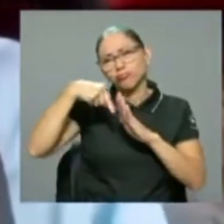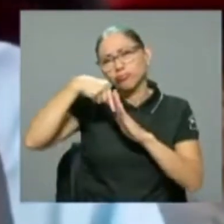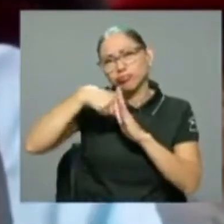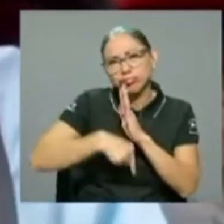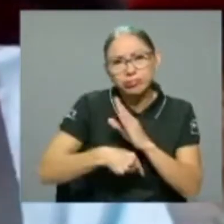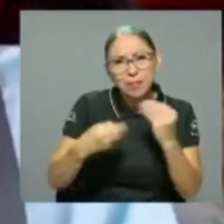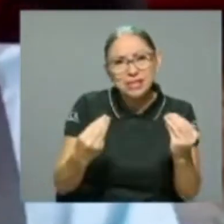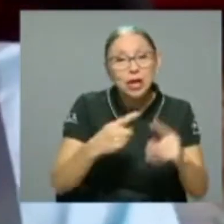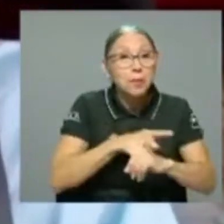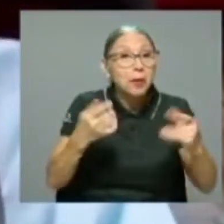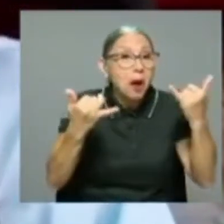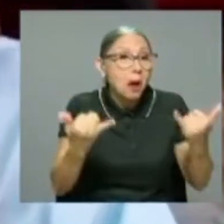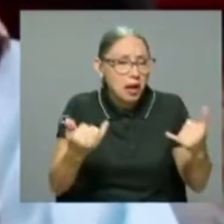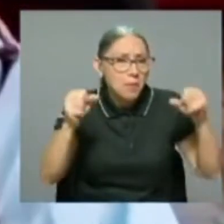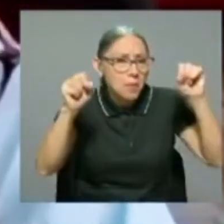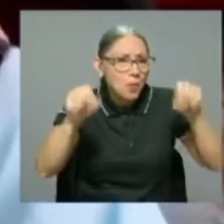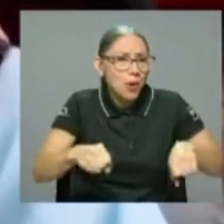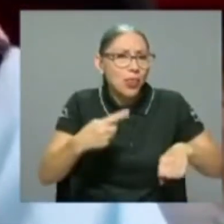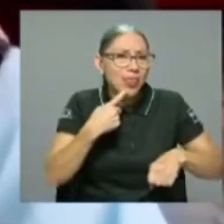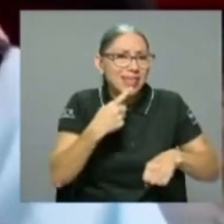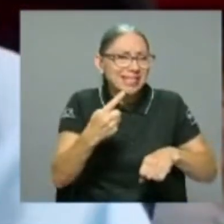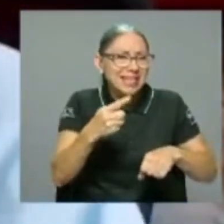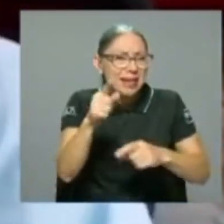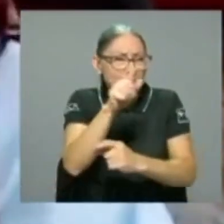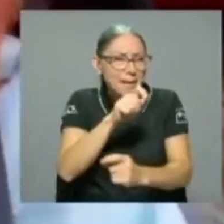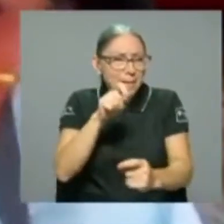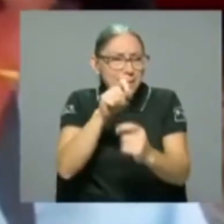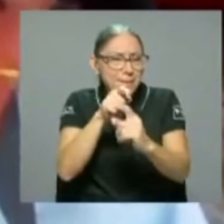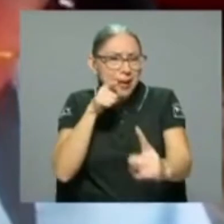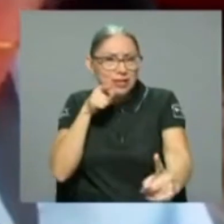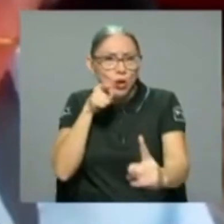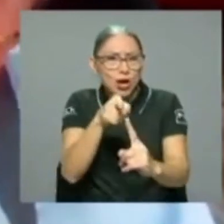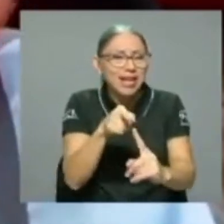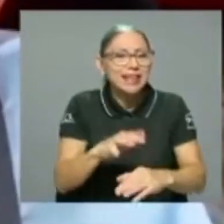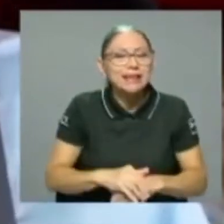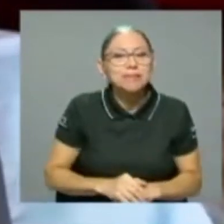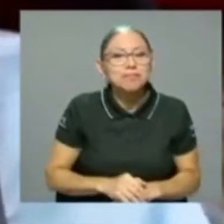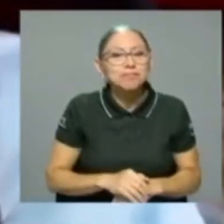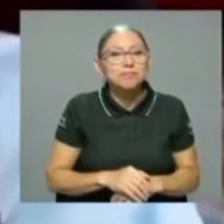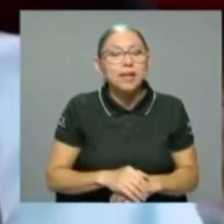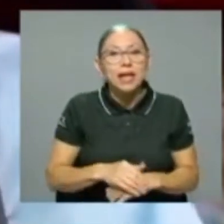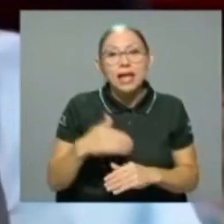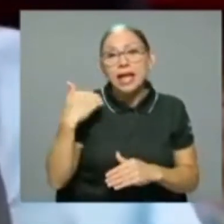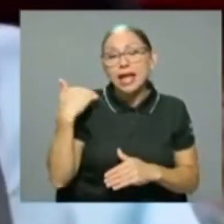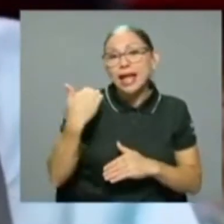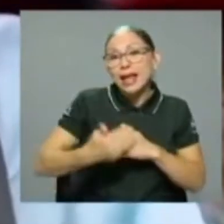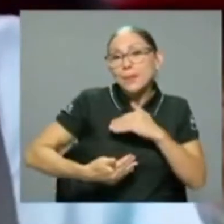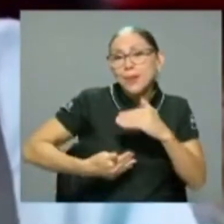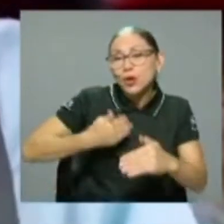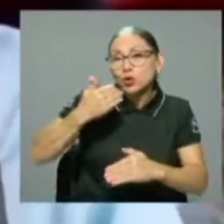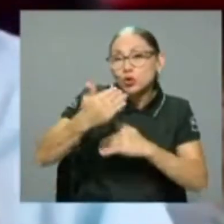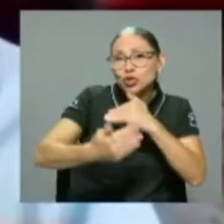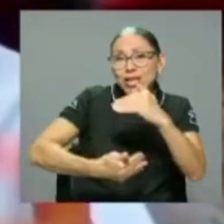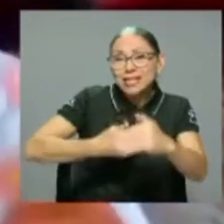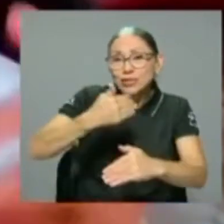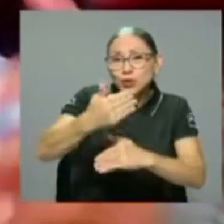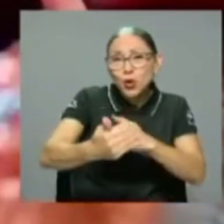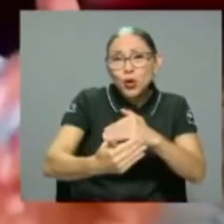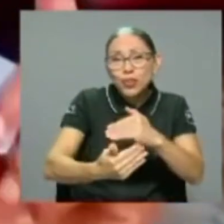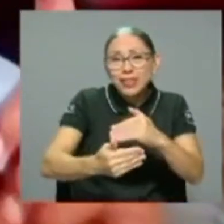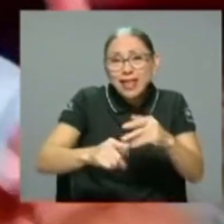pues ya de manera más concreta, que el proceso de creación del